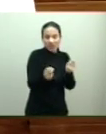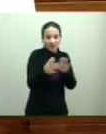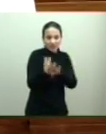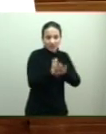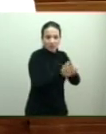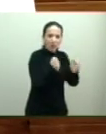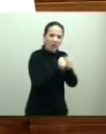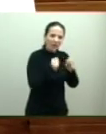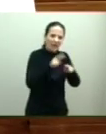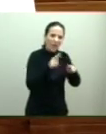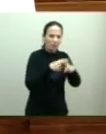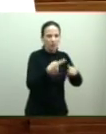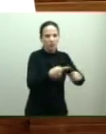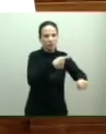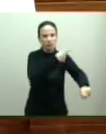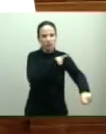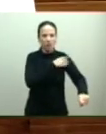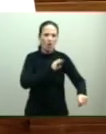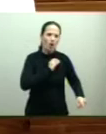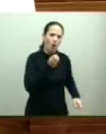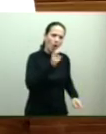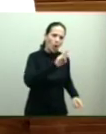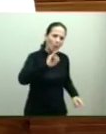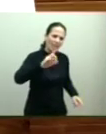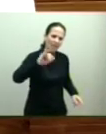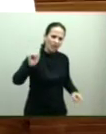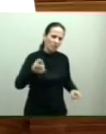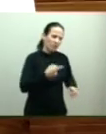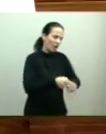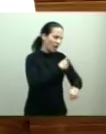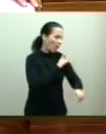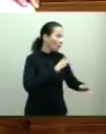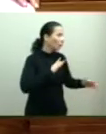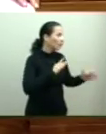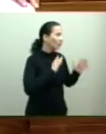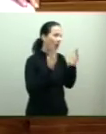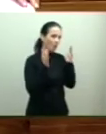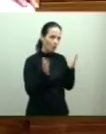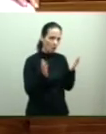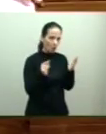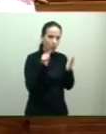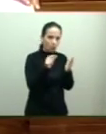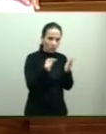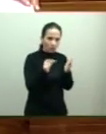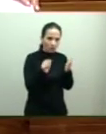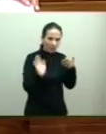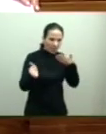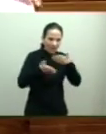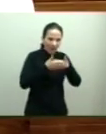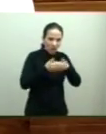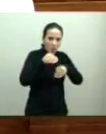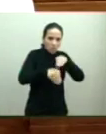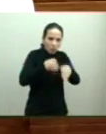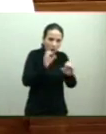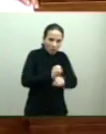del carbón es demasiado. Don Ovidio, es demasiado lo del carbón. Pero, por favor, que no cerraron ningún pozo.